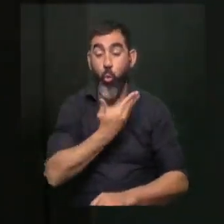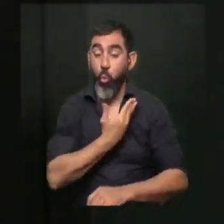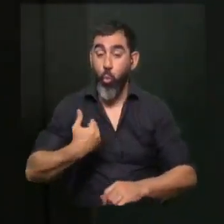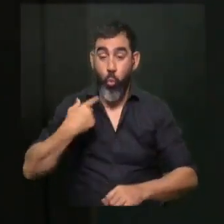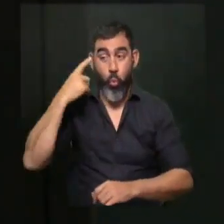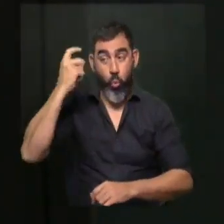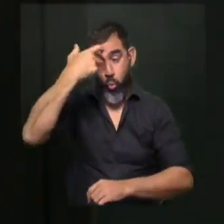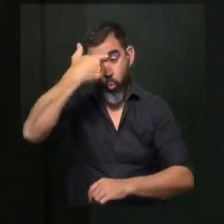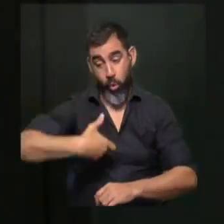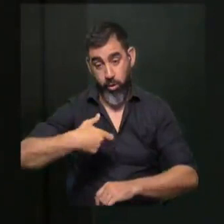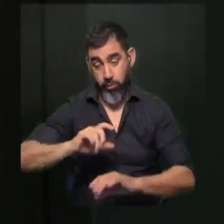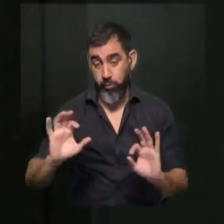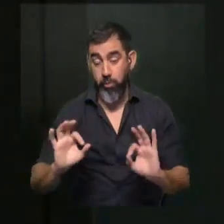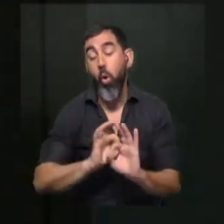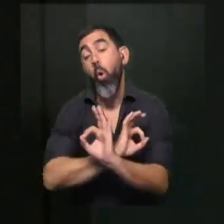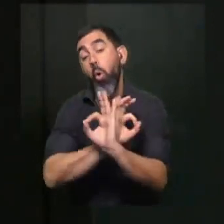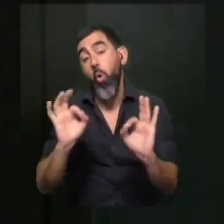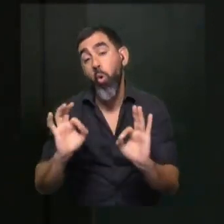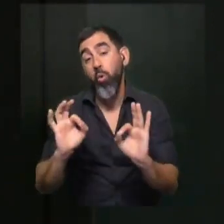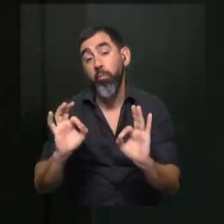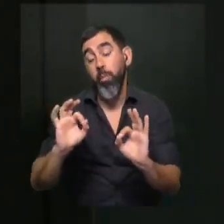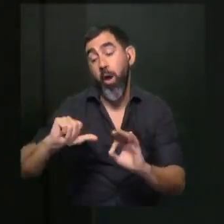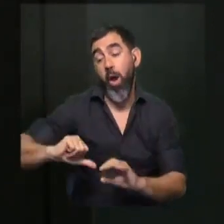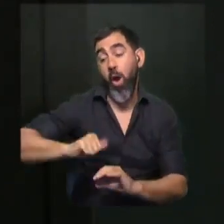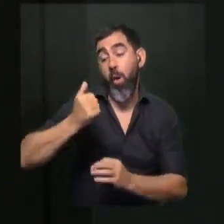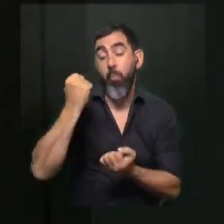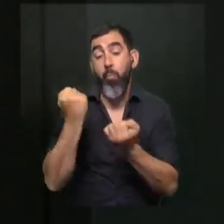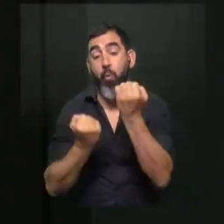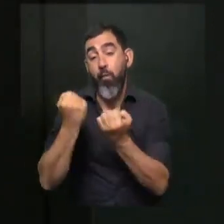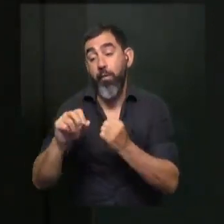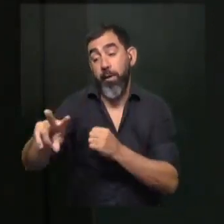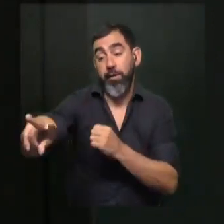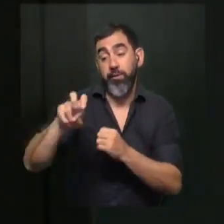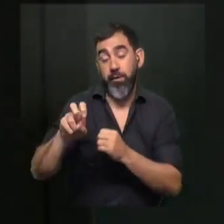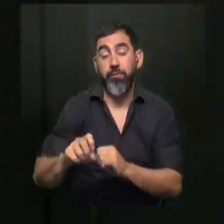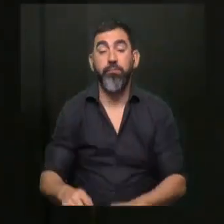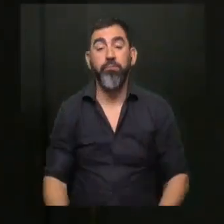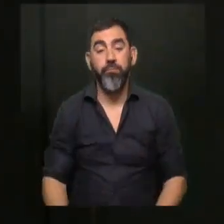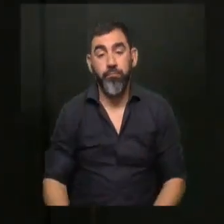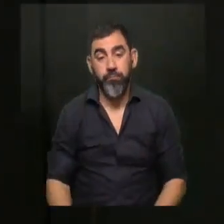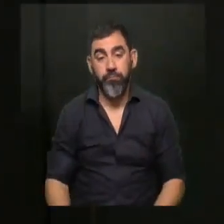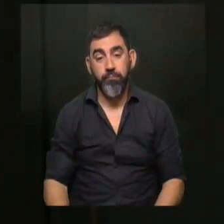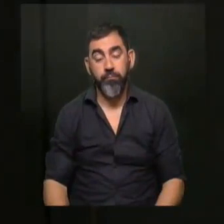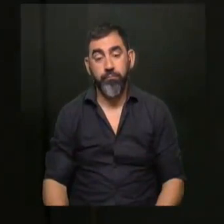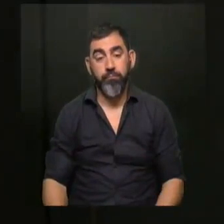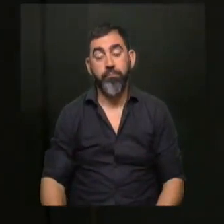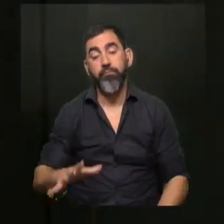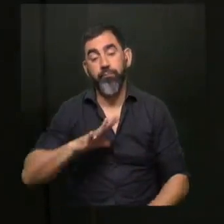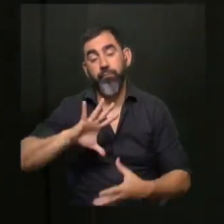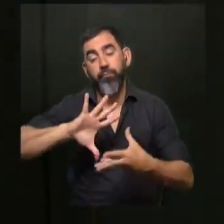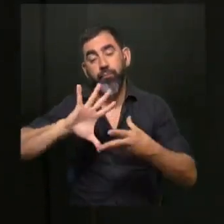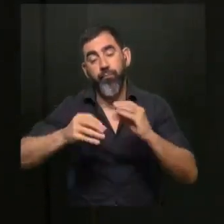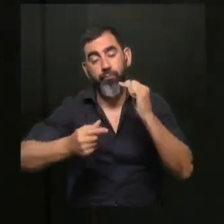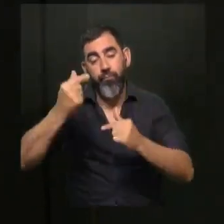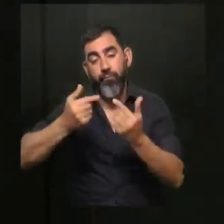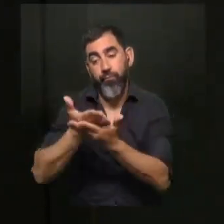fue creado por tal persona o, por supuesto, para sacar rédito económico, ¿no? Y eso sucede de diferentes formas. Vamos a ver esta placa,